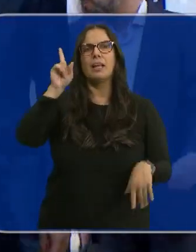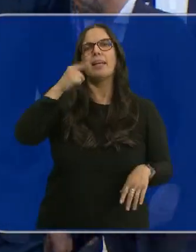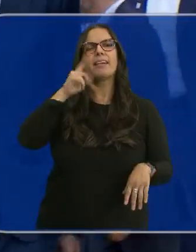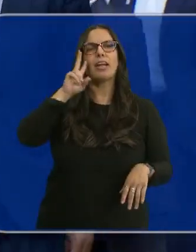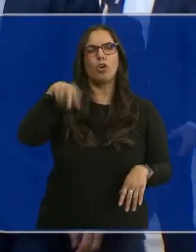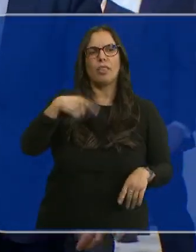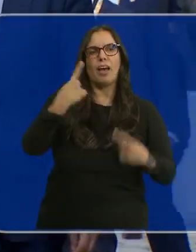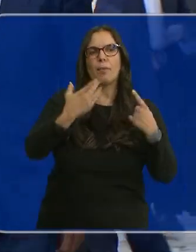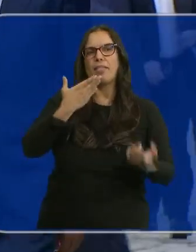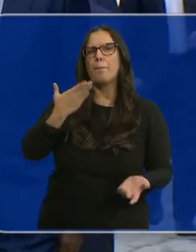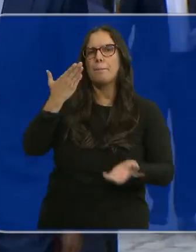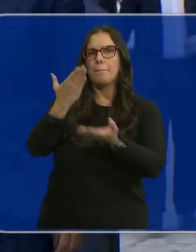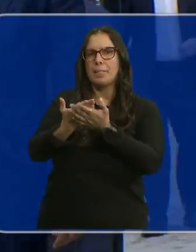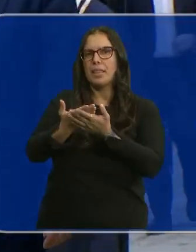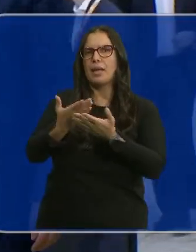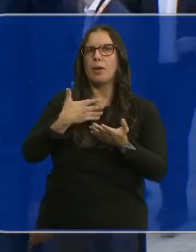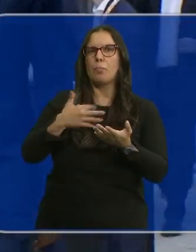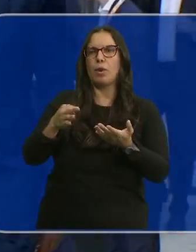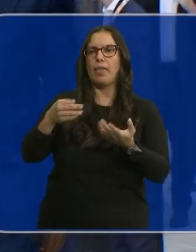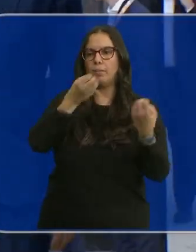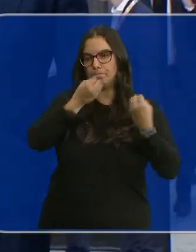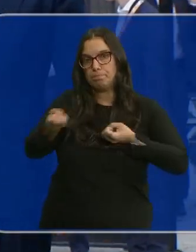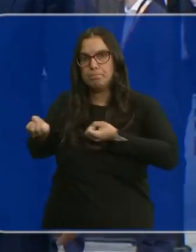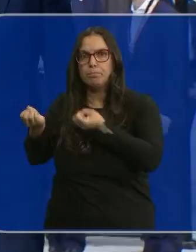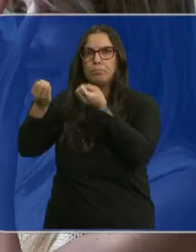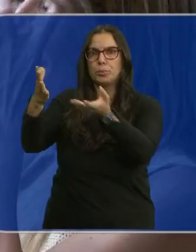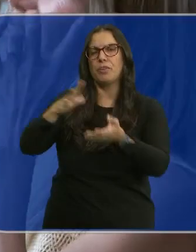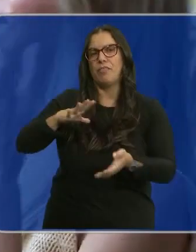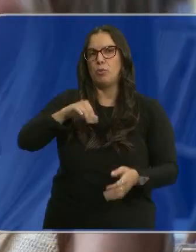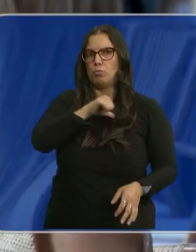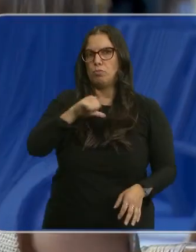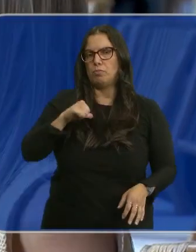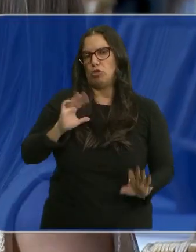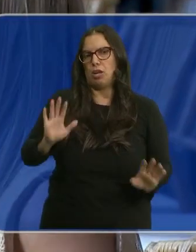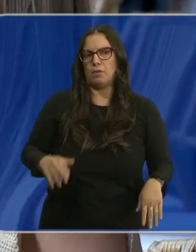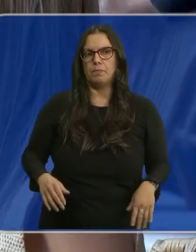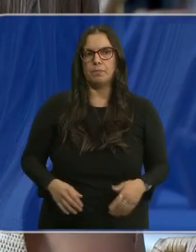que alguna vez le pidió que transmitiera algún mensaje en su nombre como favor personal.